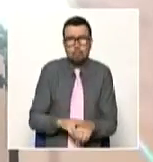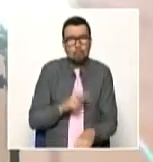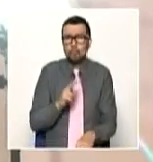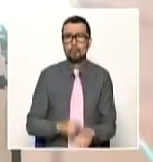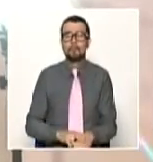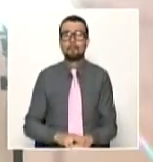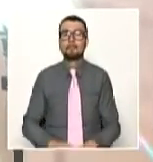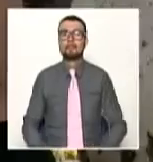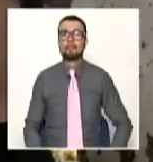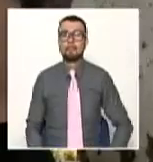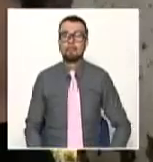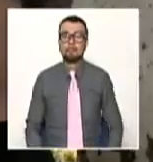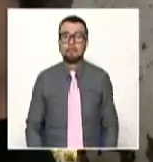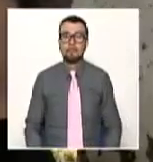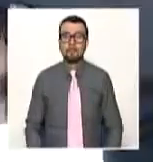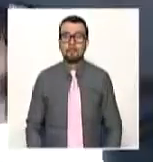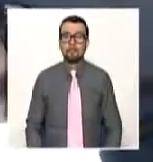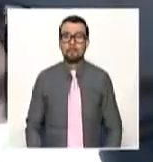natural.